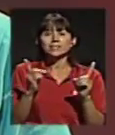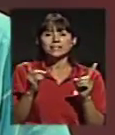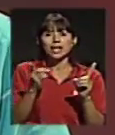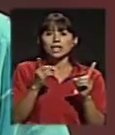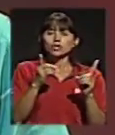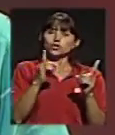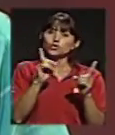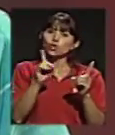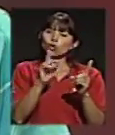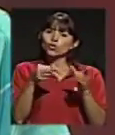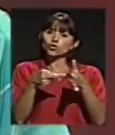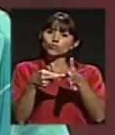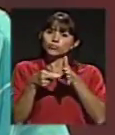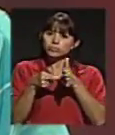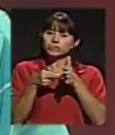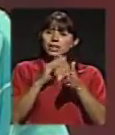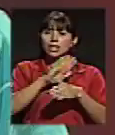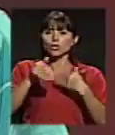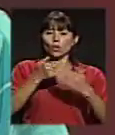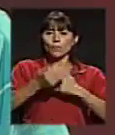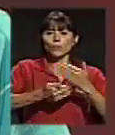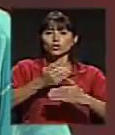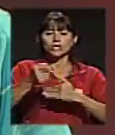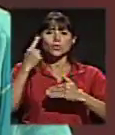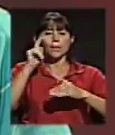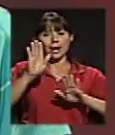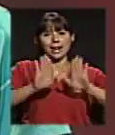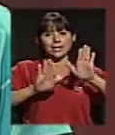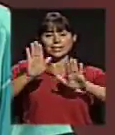proceso licitatorio y